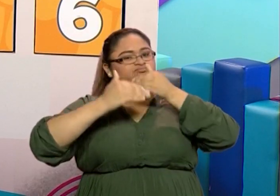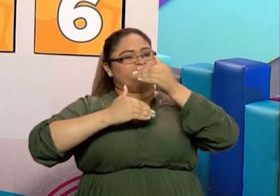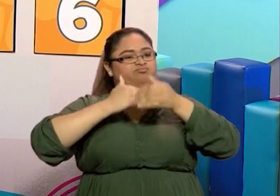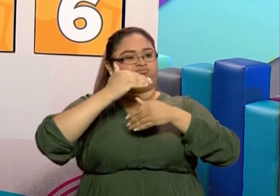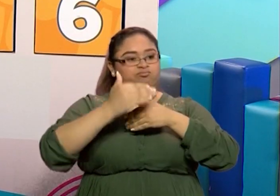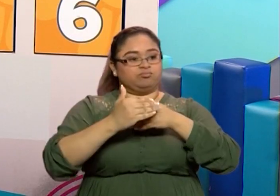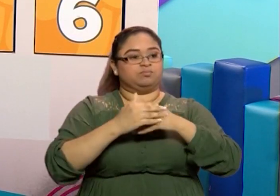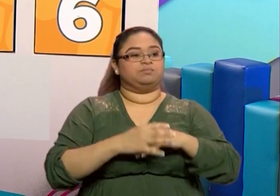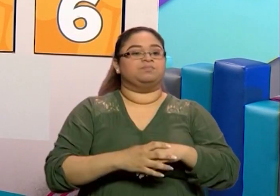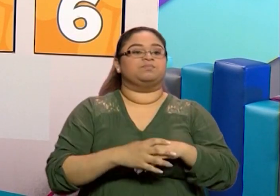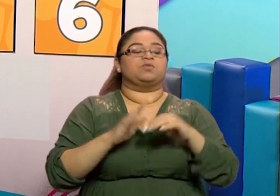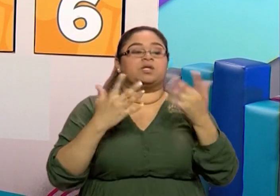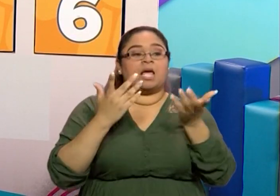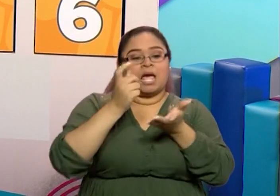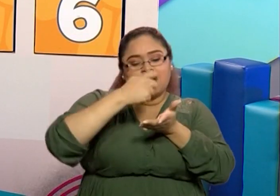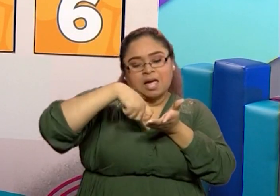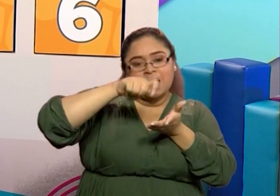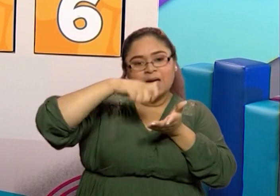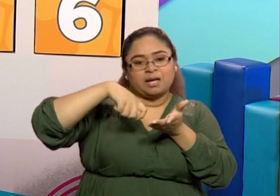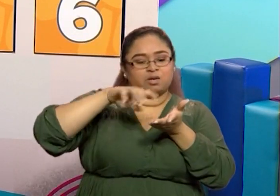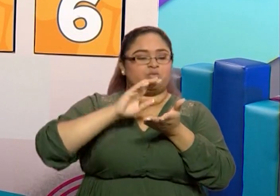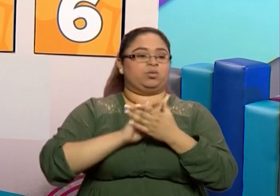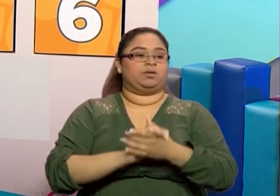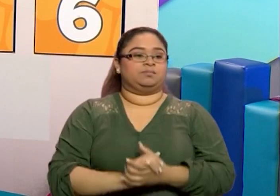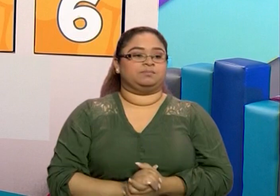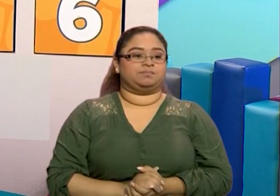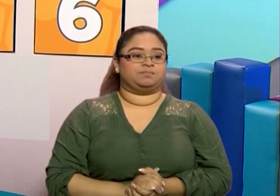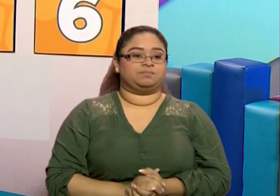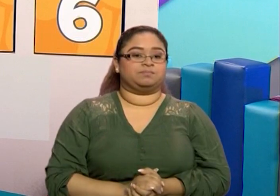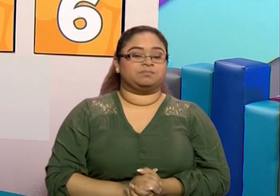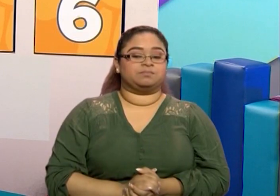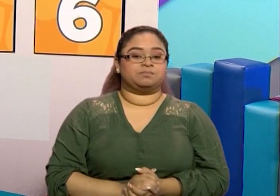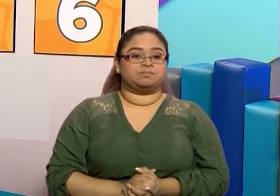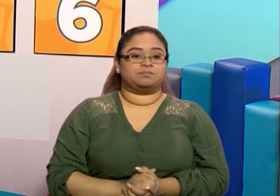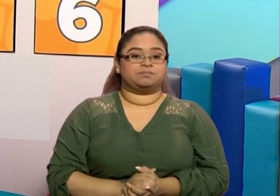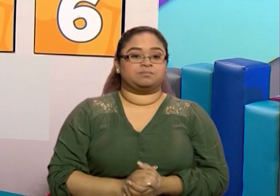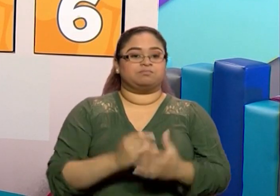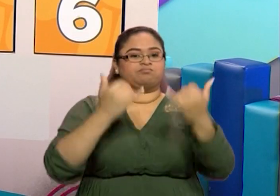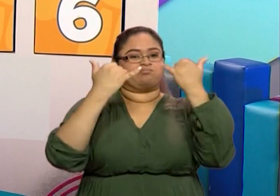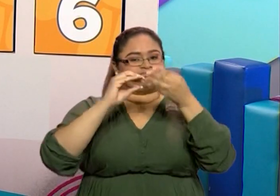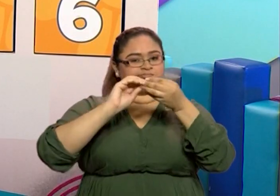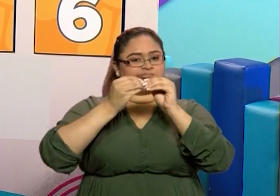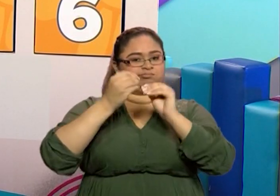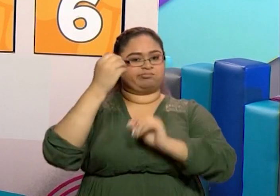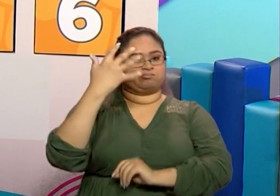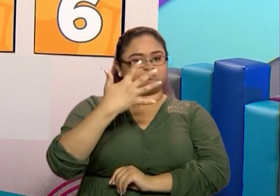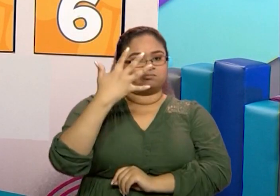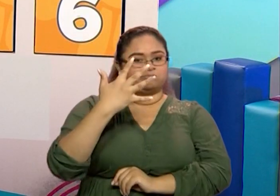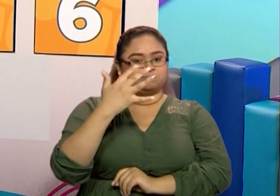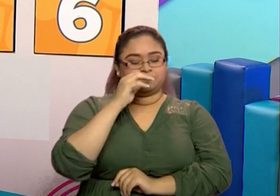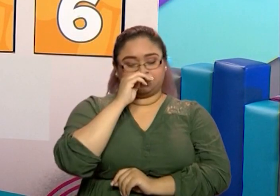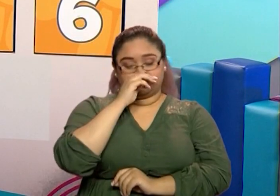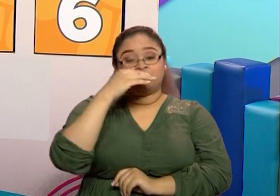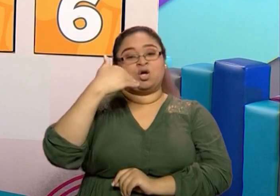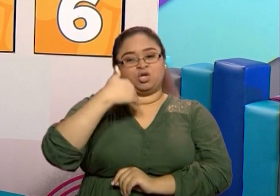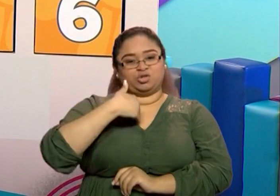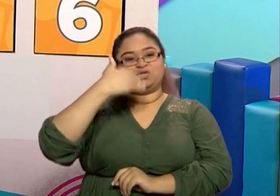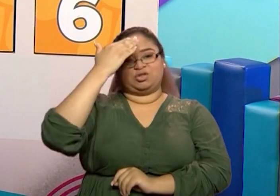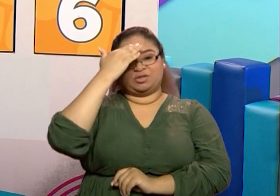es el proceso de lecto y escritura. Ahora bien, tenemos otro fenómeno que yo sé que a ustedes les